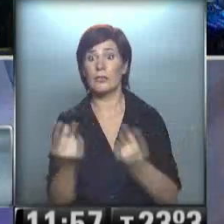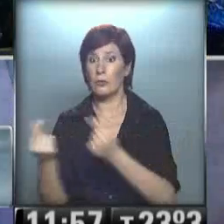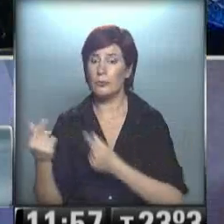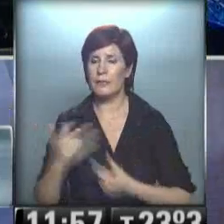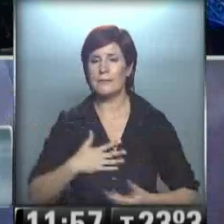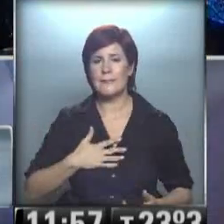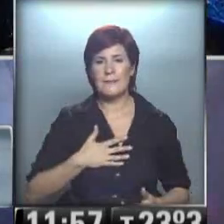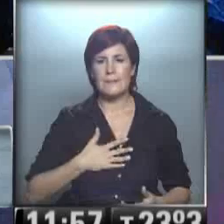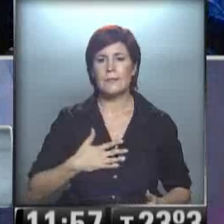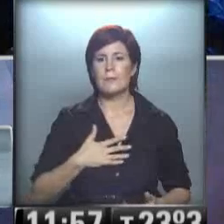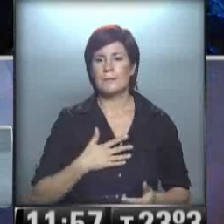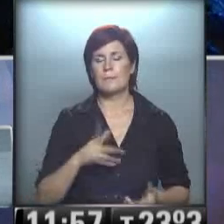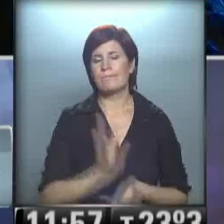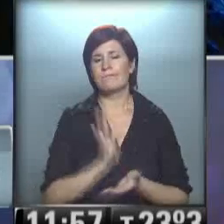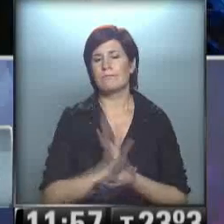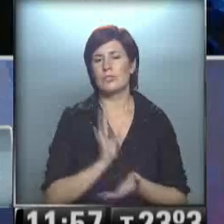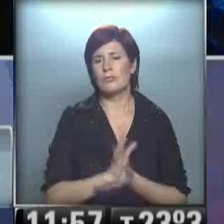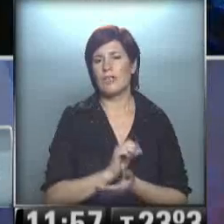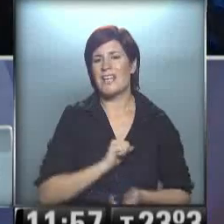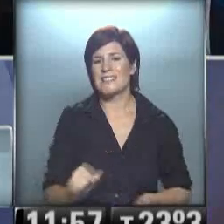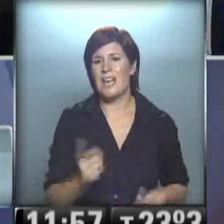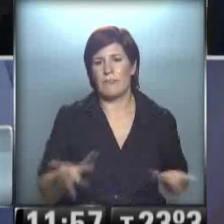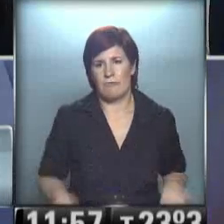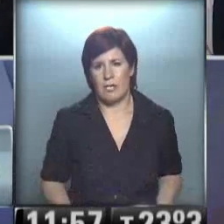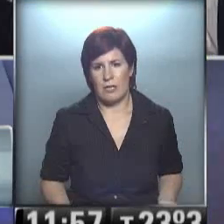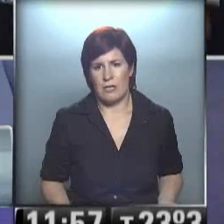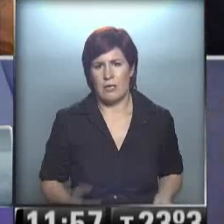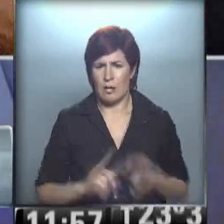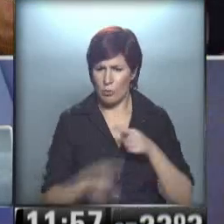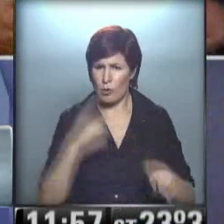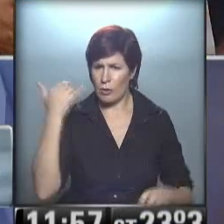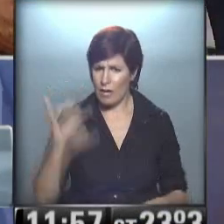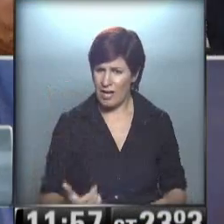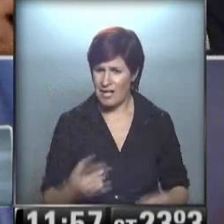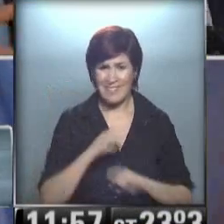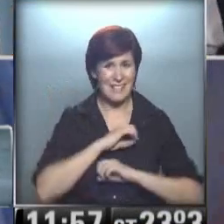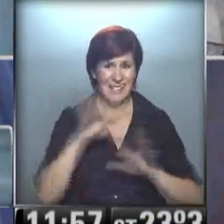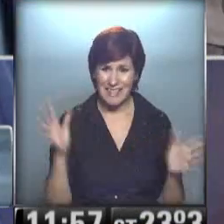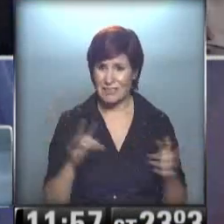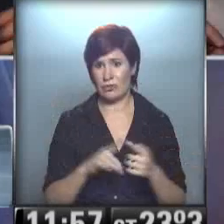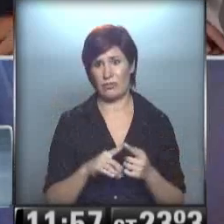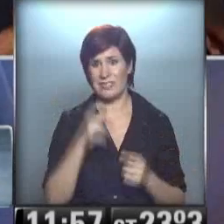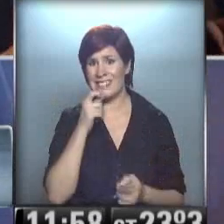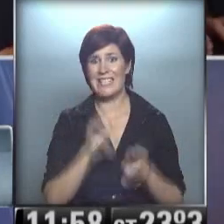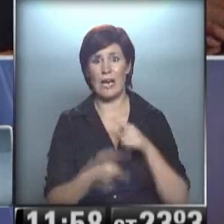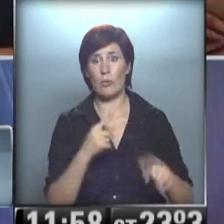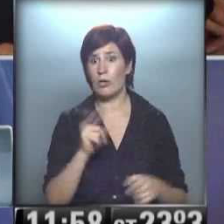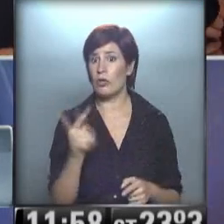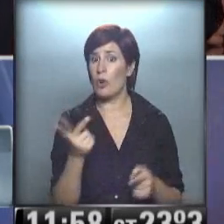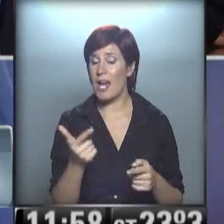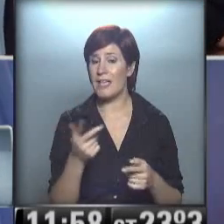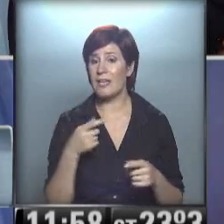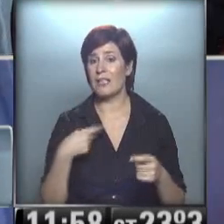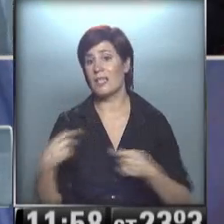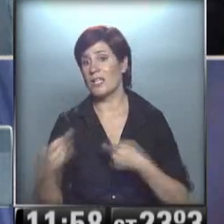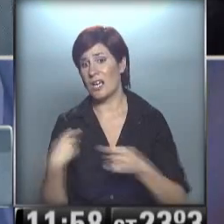es como si me engañan. Cuando hay un acuerdo tan claro, ¿cómo será entonces cuando ese acuerdo no existe? Y